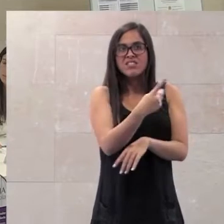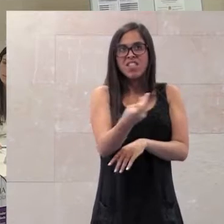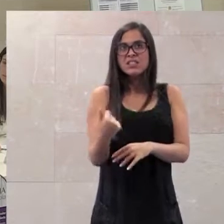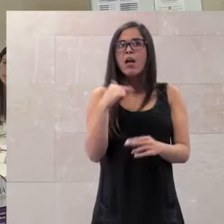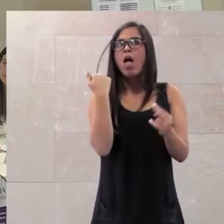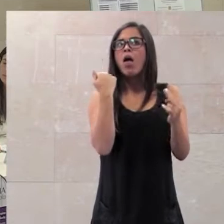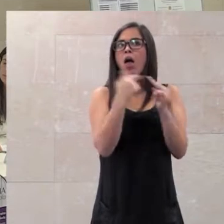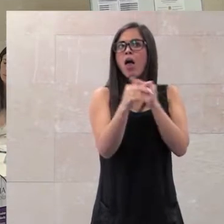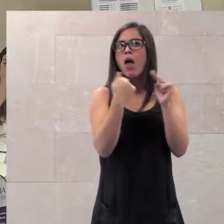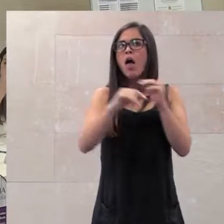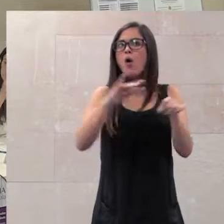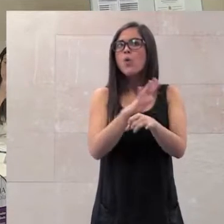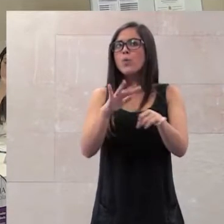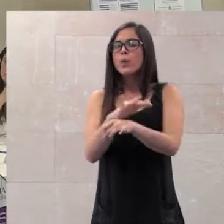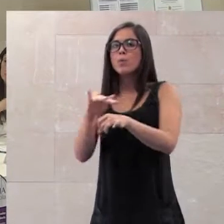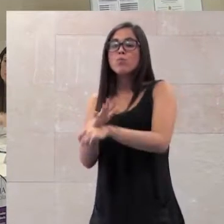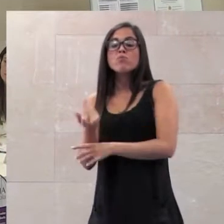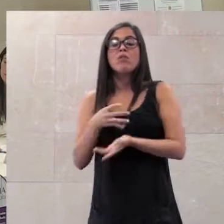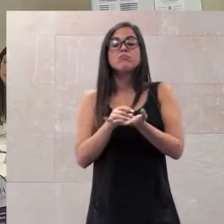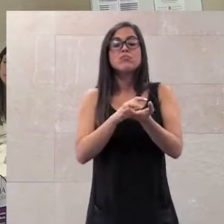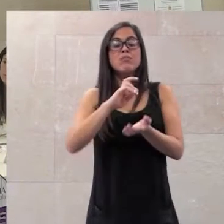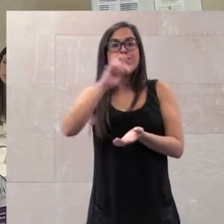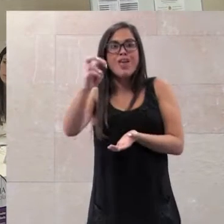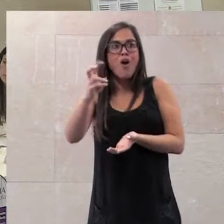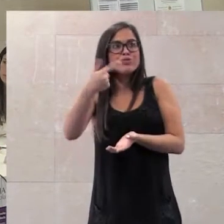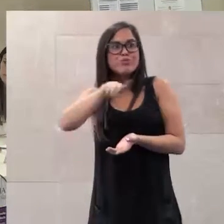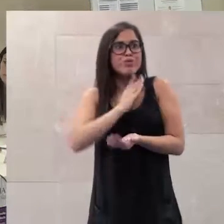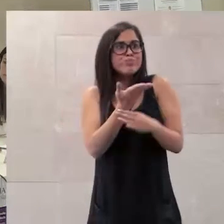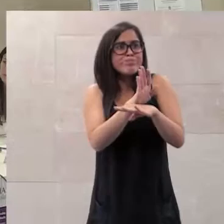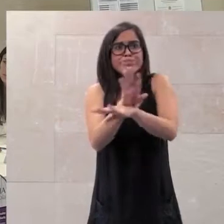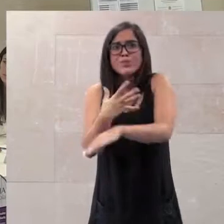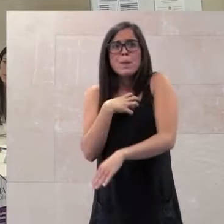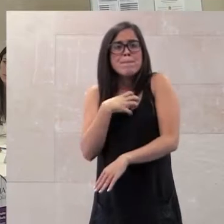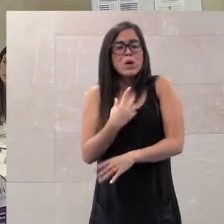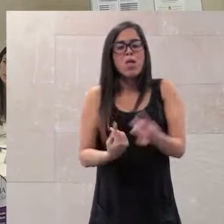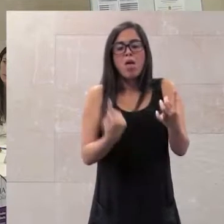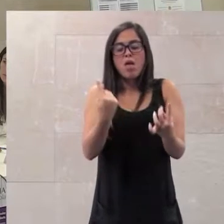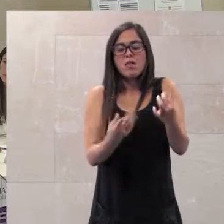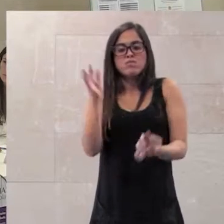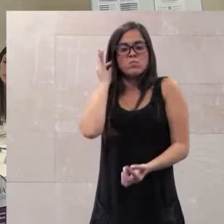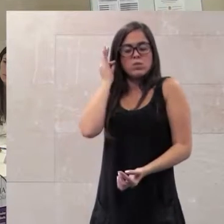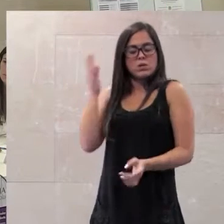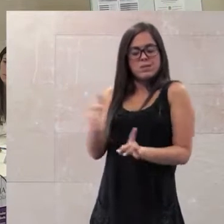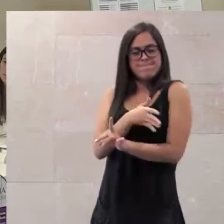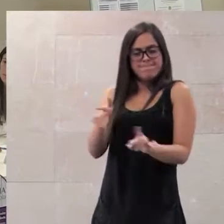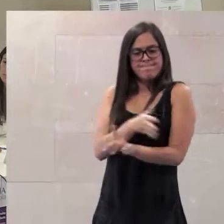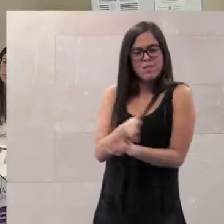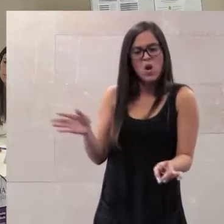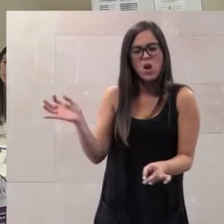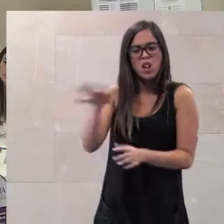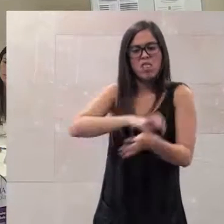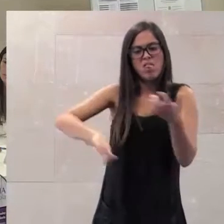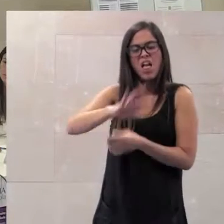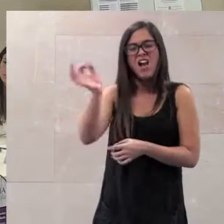que desde otras desde otros servicios o programas no llegamos, ¿no? Una mujer quizá con cierta situación de violencia o una